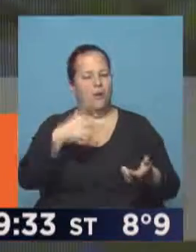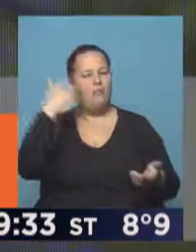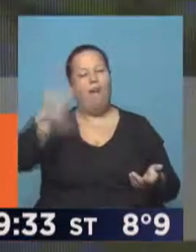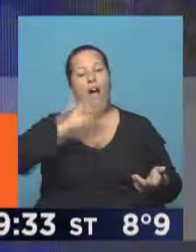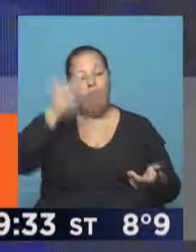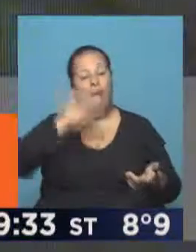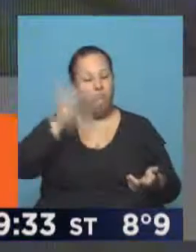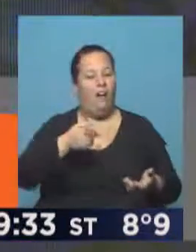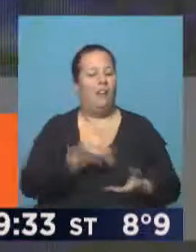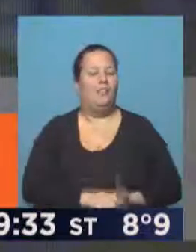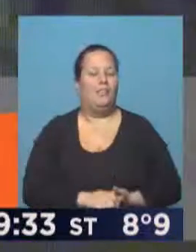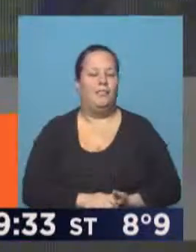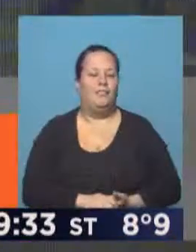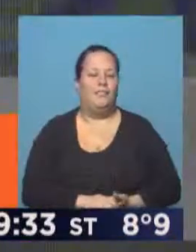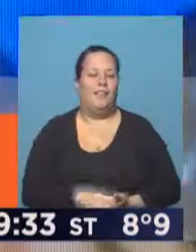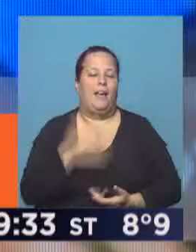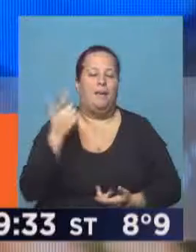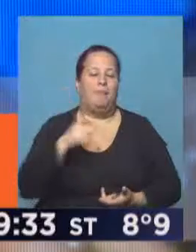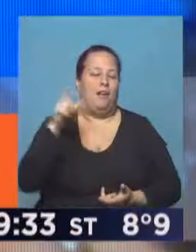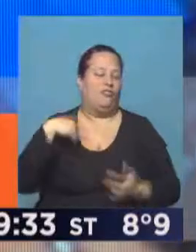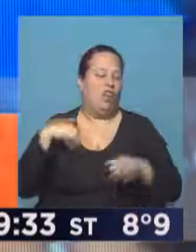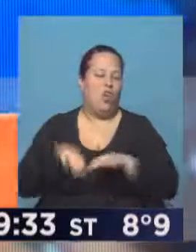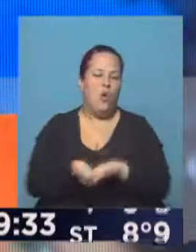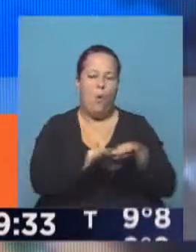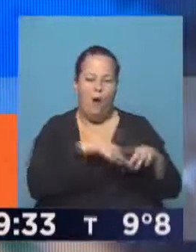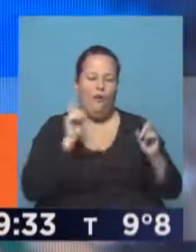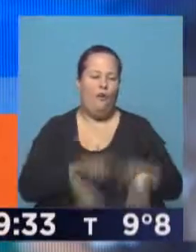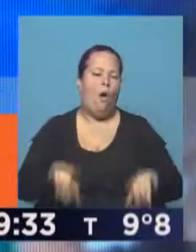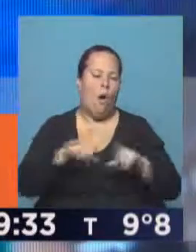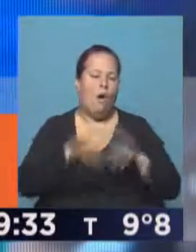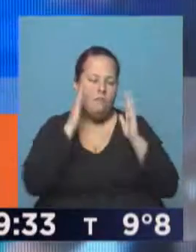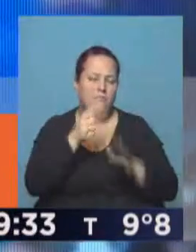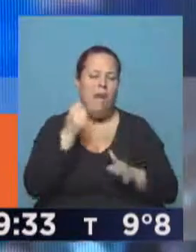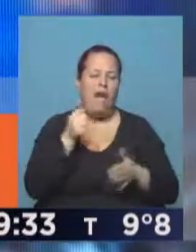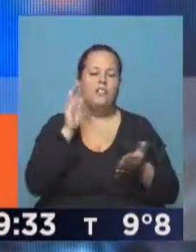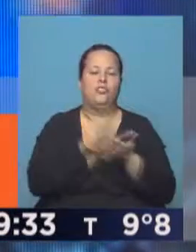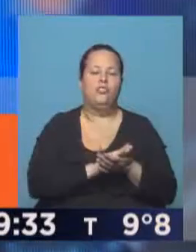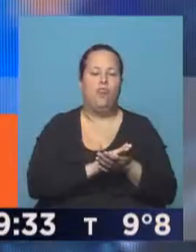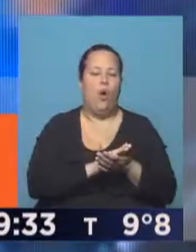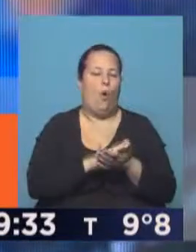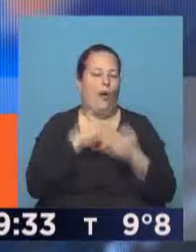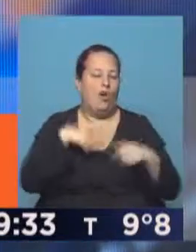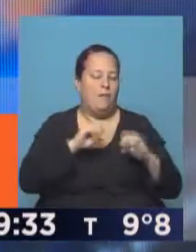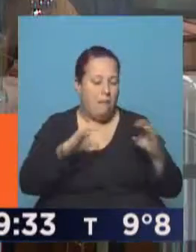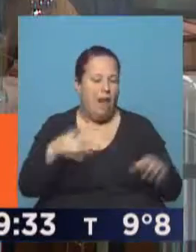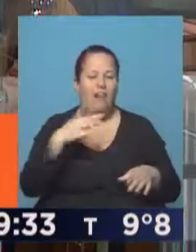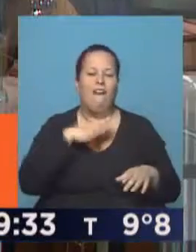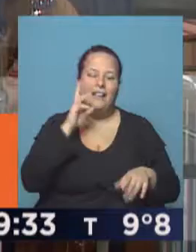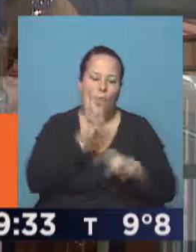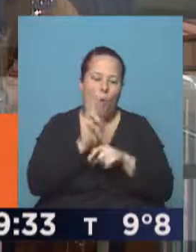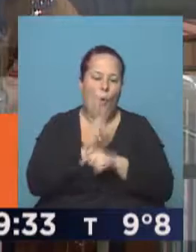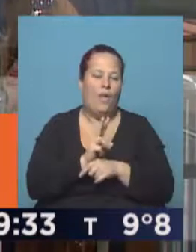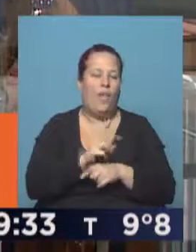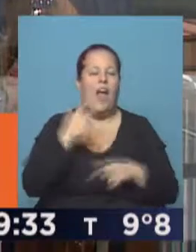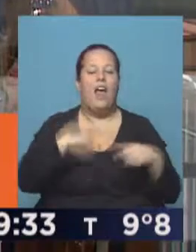discurso vigente, hegemónico, todavía sigue dedicándose a determinados delitos, descuidándose los delitos